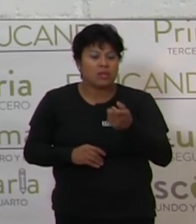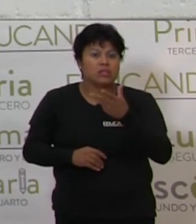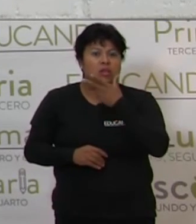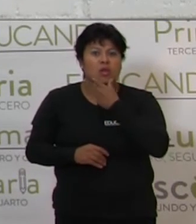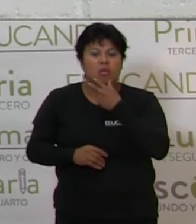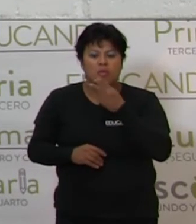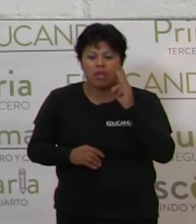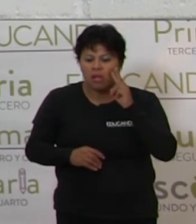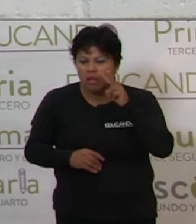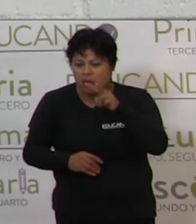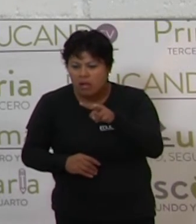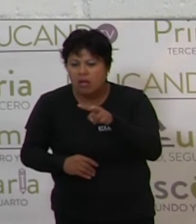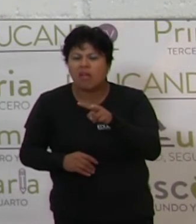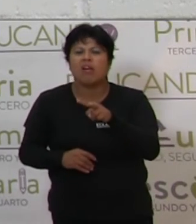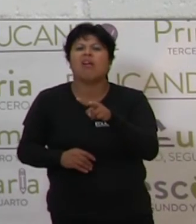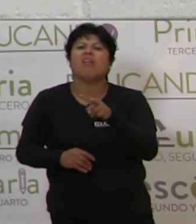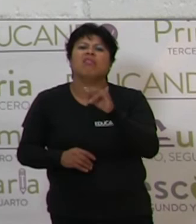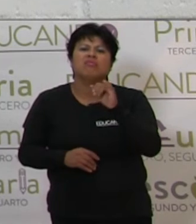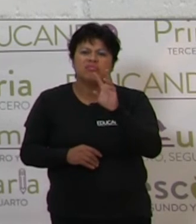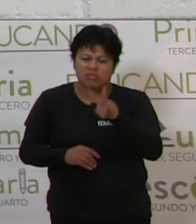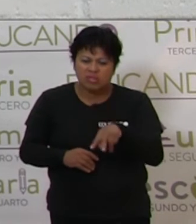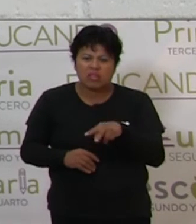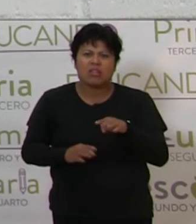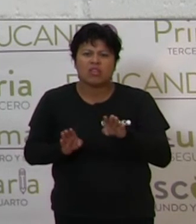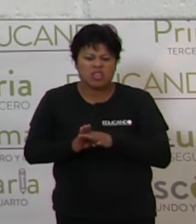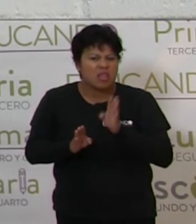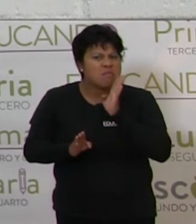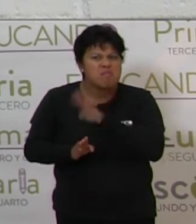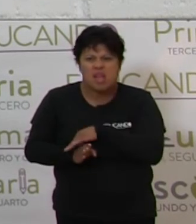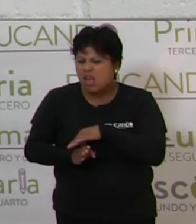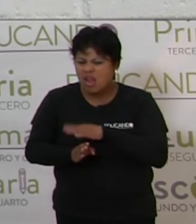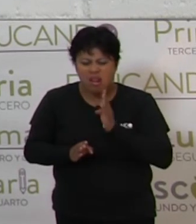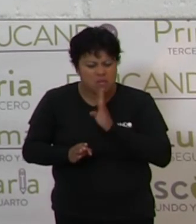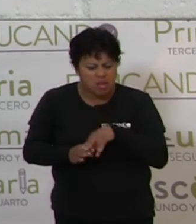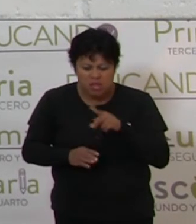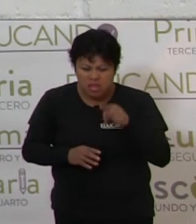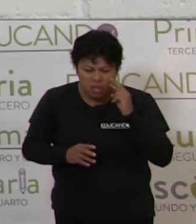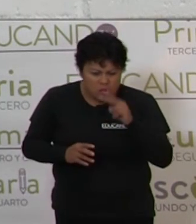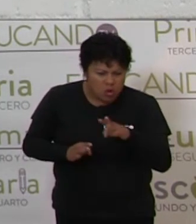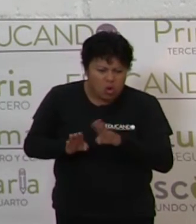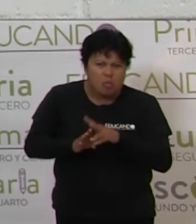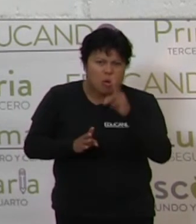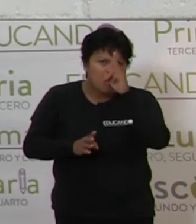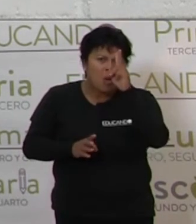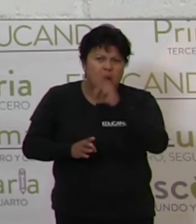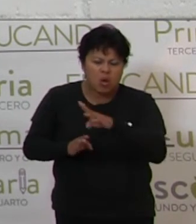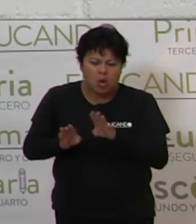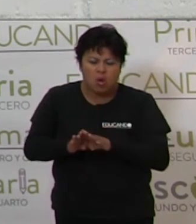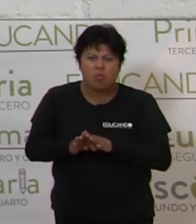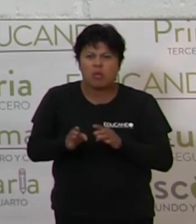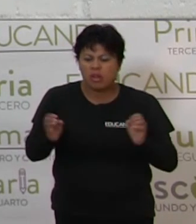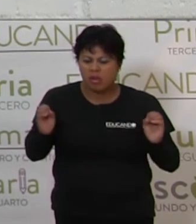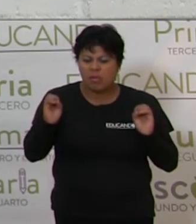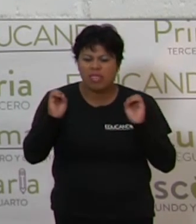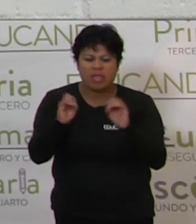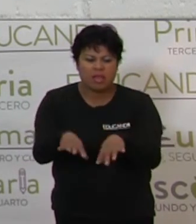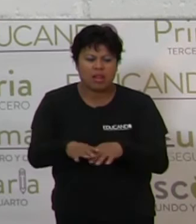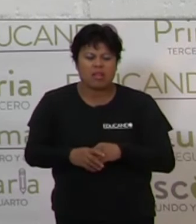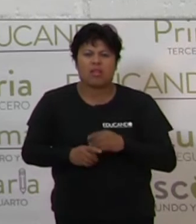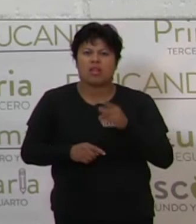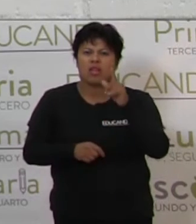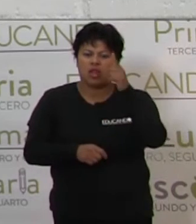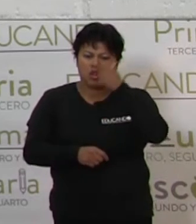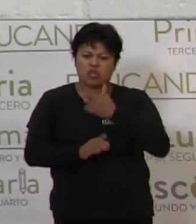fue el hombre a constatarlo por sí mismo, la encontró tan mal que hasta le pareció peor aún que como la había dejado